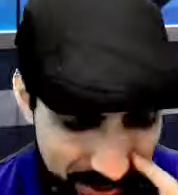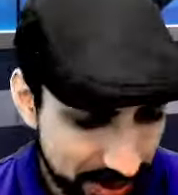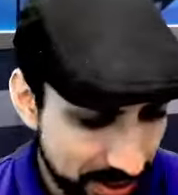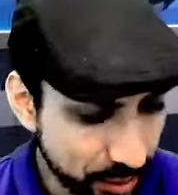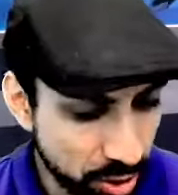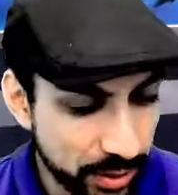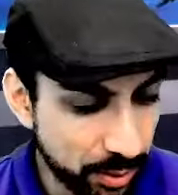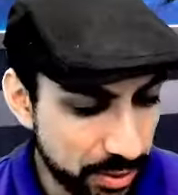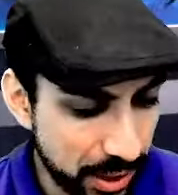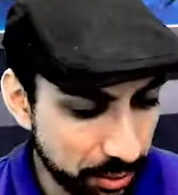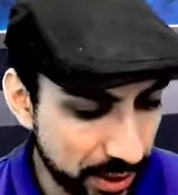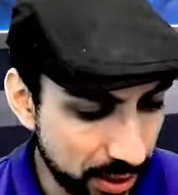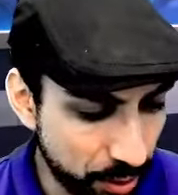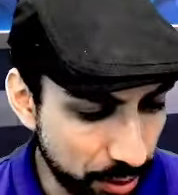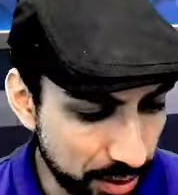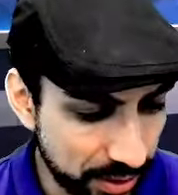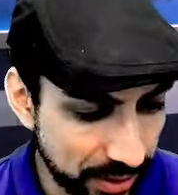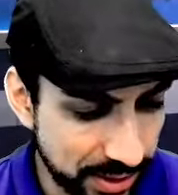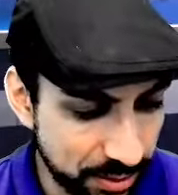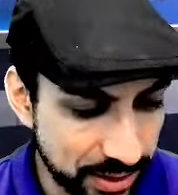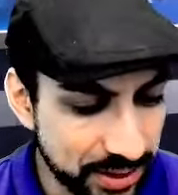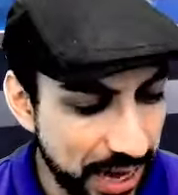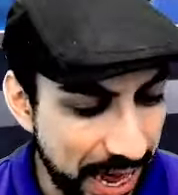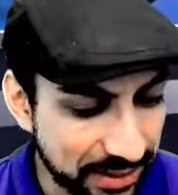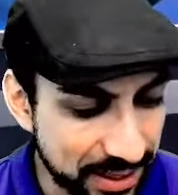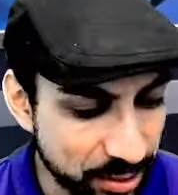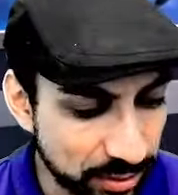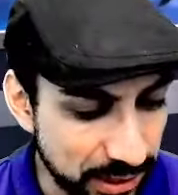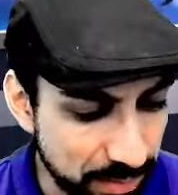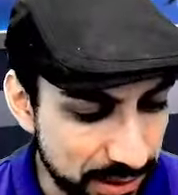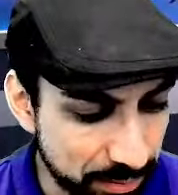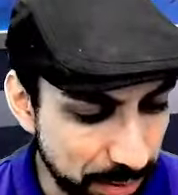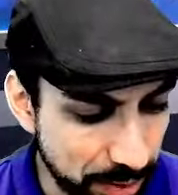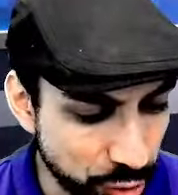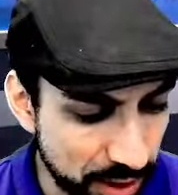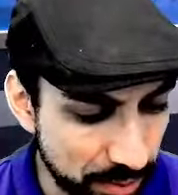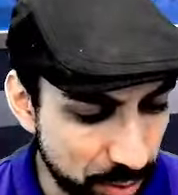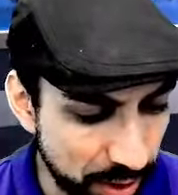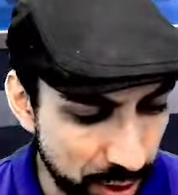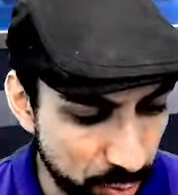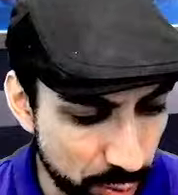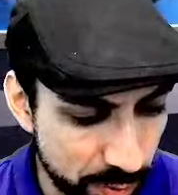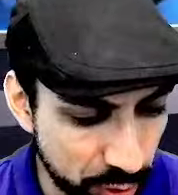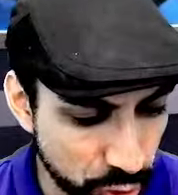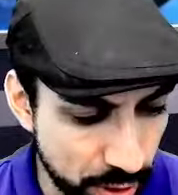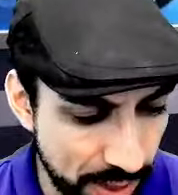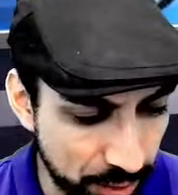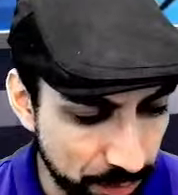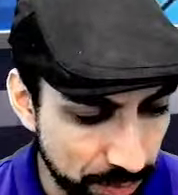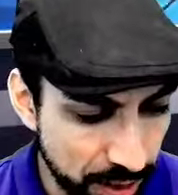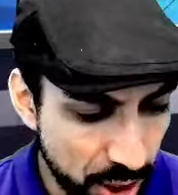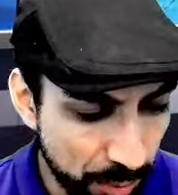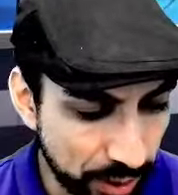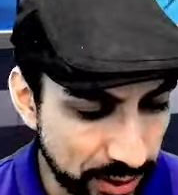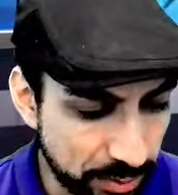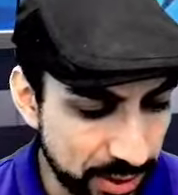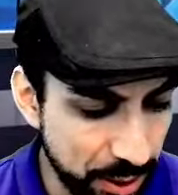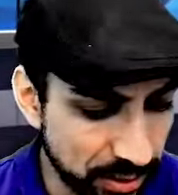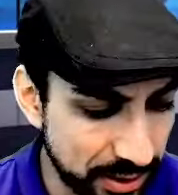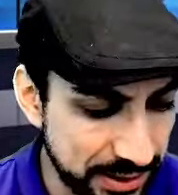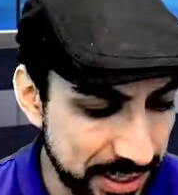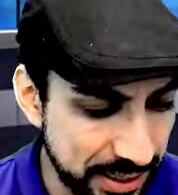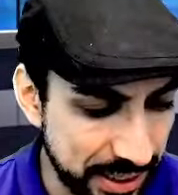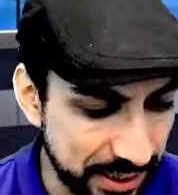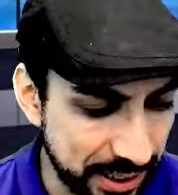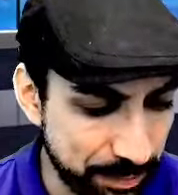pasada solamente hubo una ronda, hoy decidieron irse a 3 rondas más. Vamos a escuchar también lo que dijo Movimiento Ciudadano, porque si bien